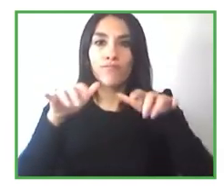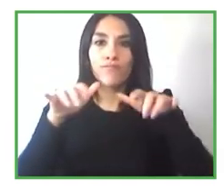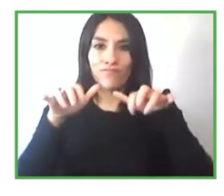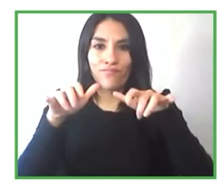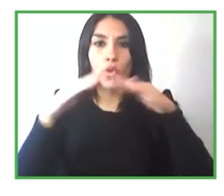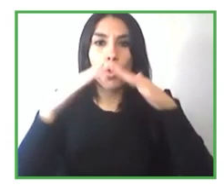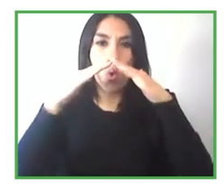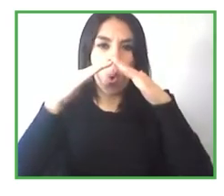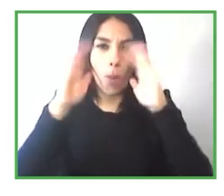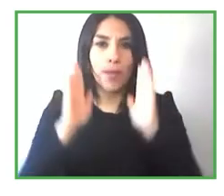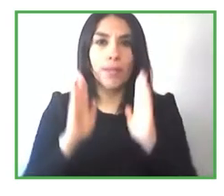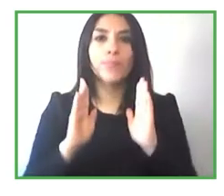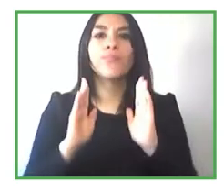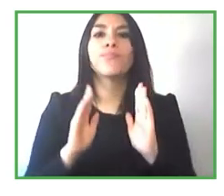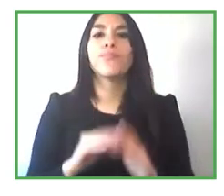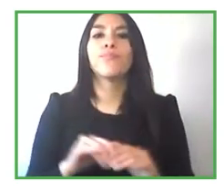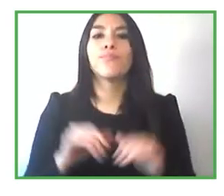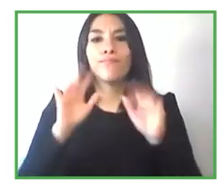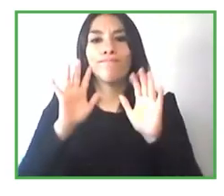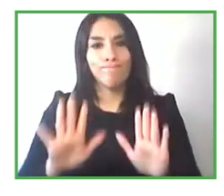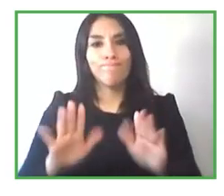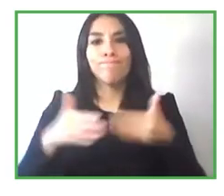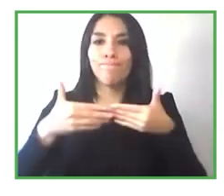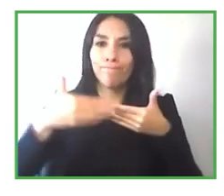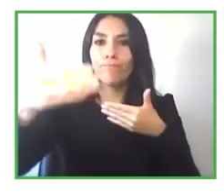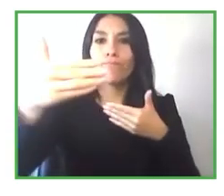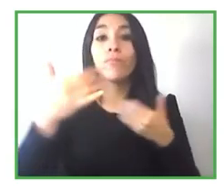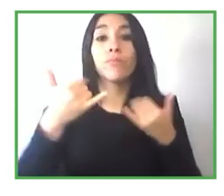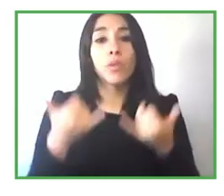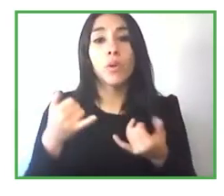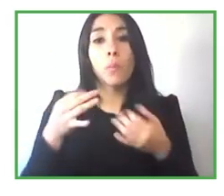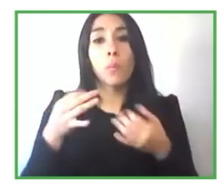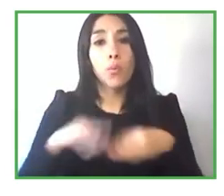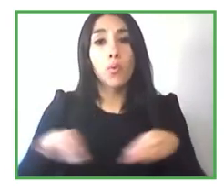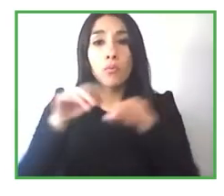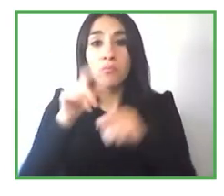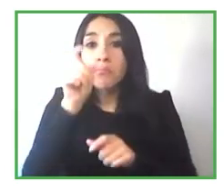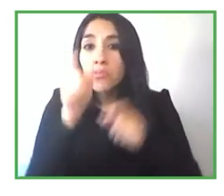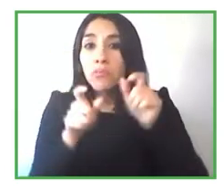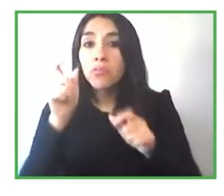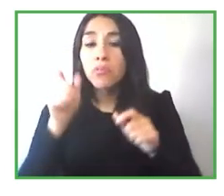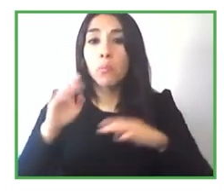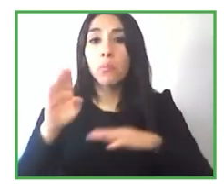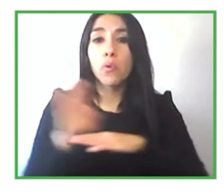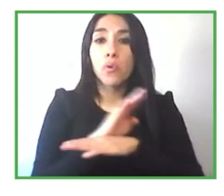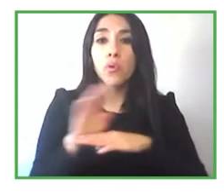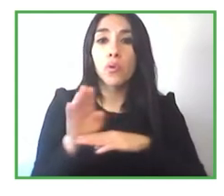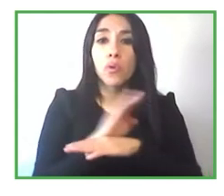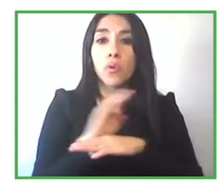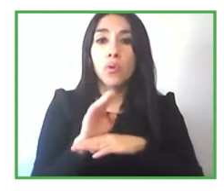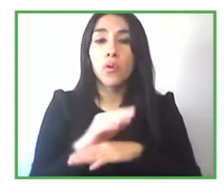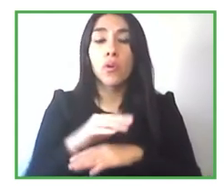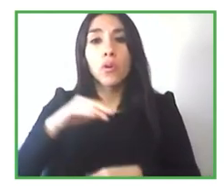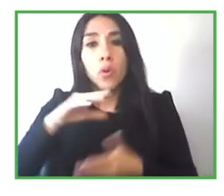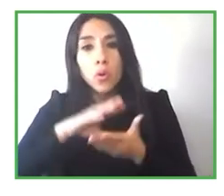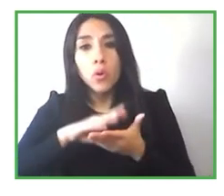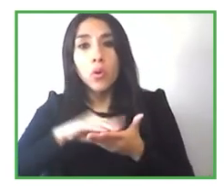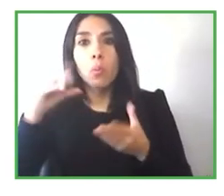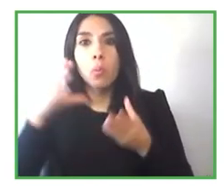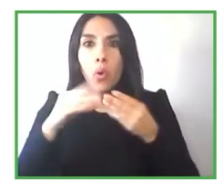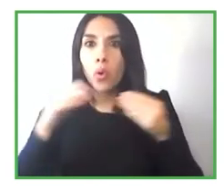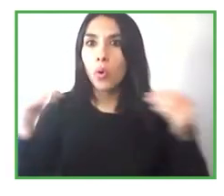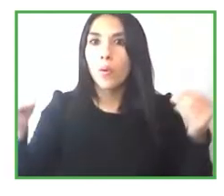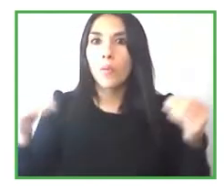todos los involucrados. Pero sí hemos aprendido mucho de lo que podría haber sido una experiencia negativa y